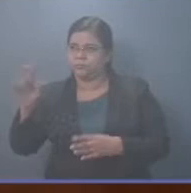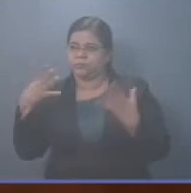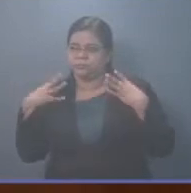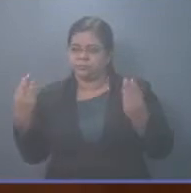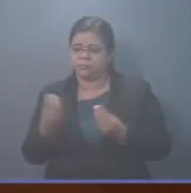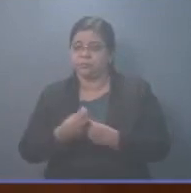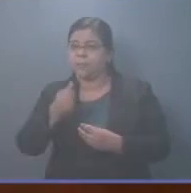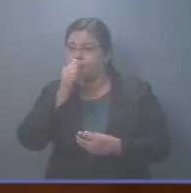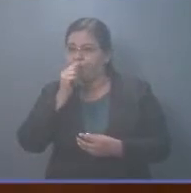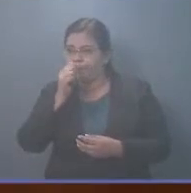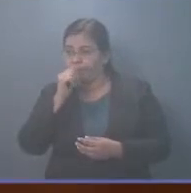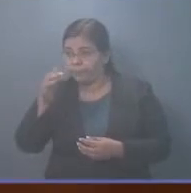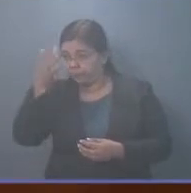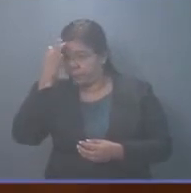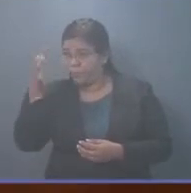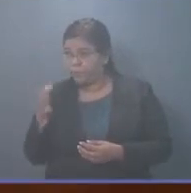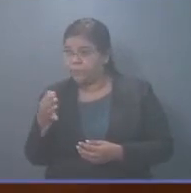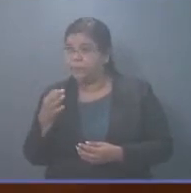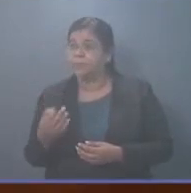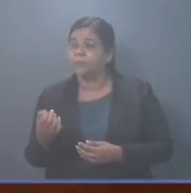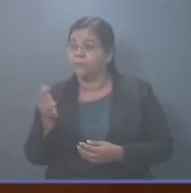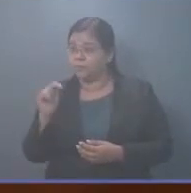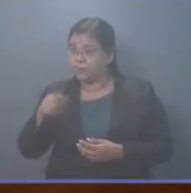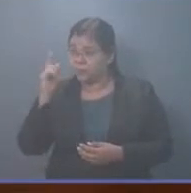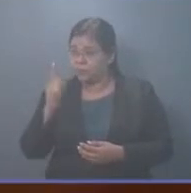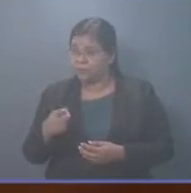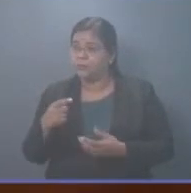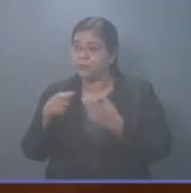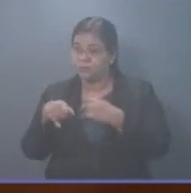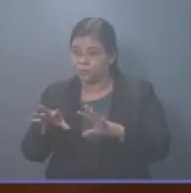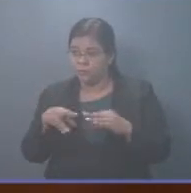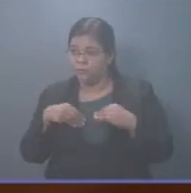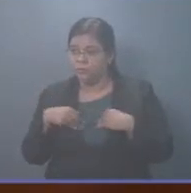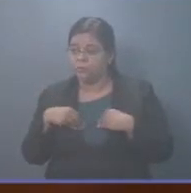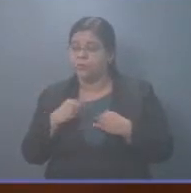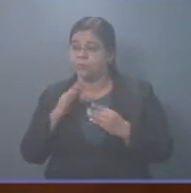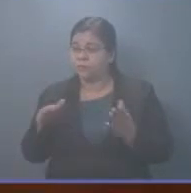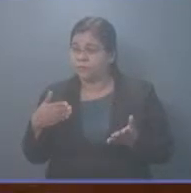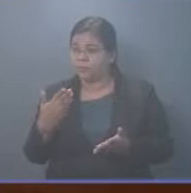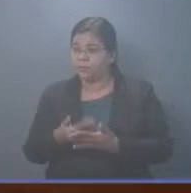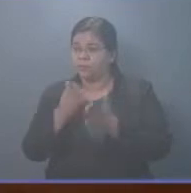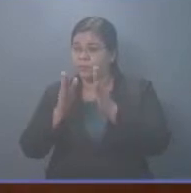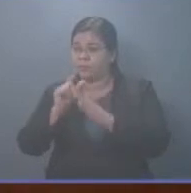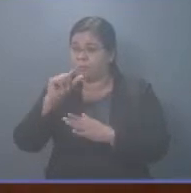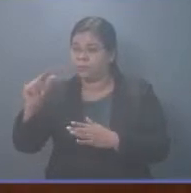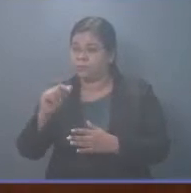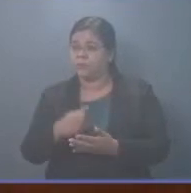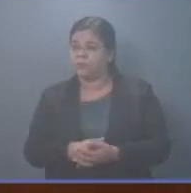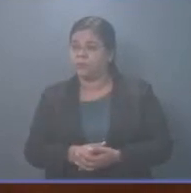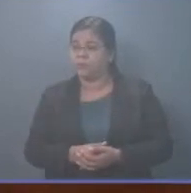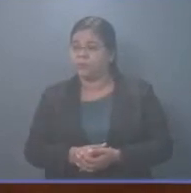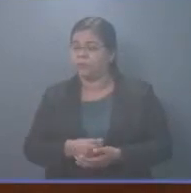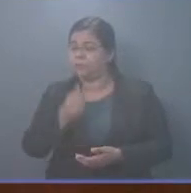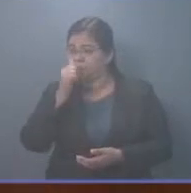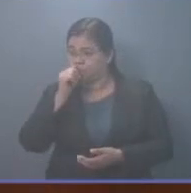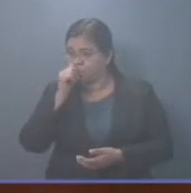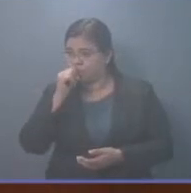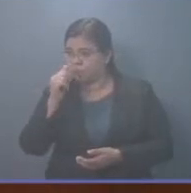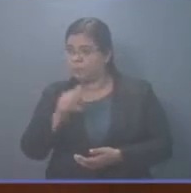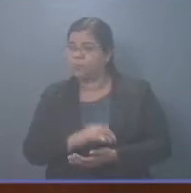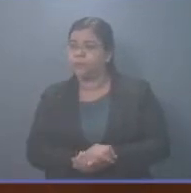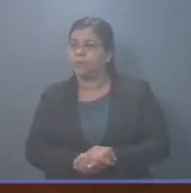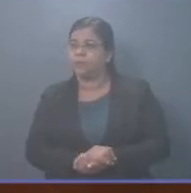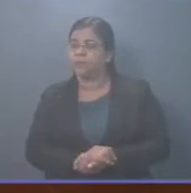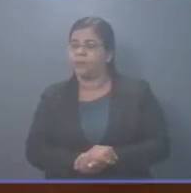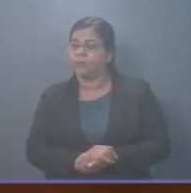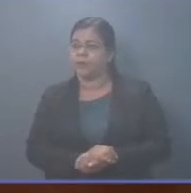Él considera en sus comentarios que estas obligaciones son atinentes también a las instituciones de previsión social privadas.